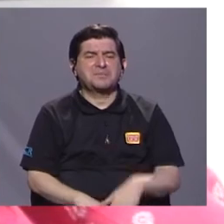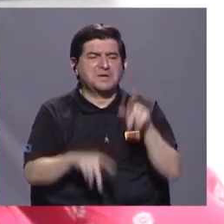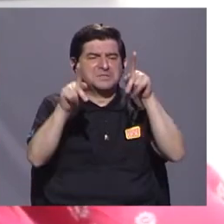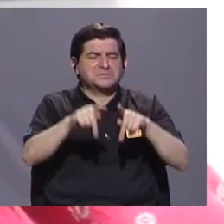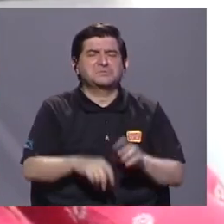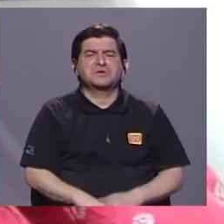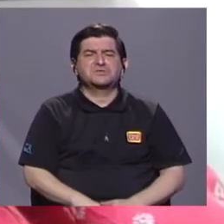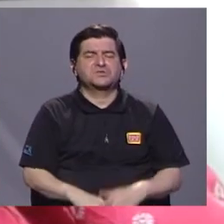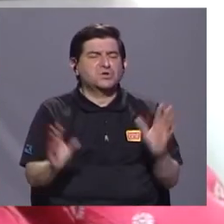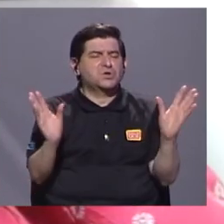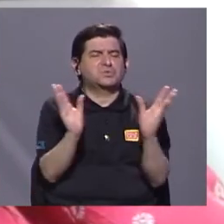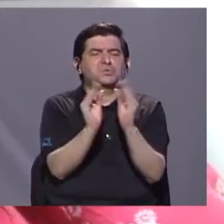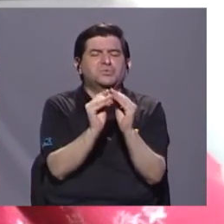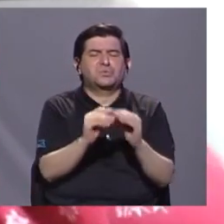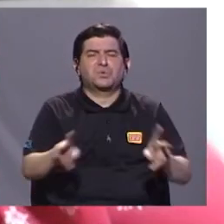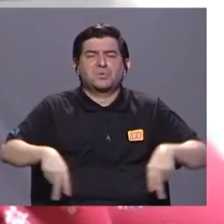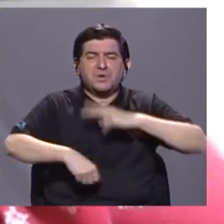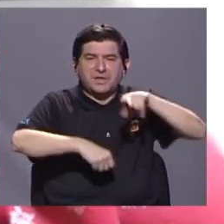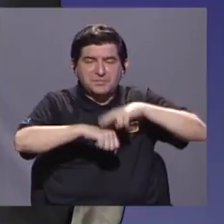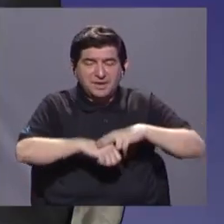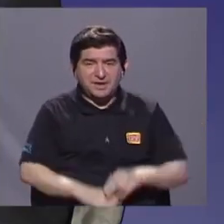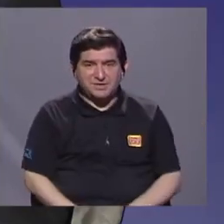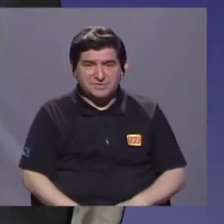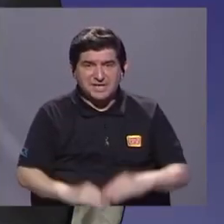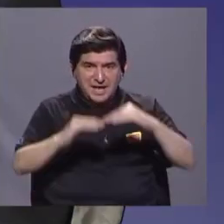tratar de ser vidas